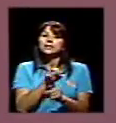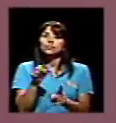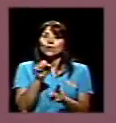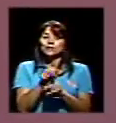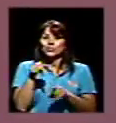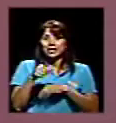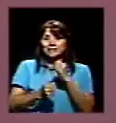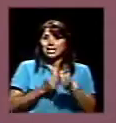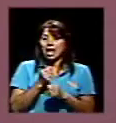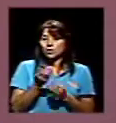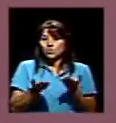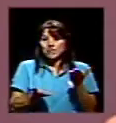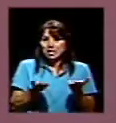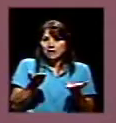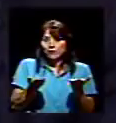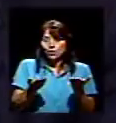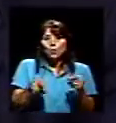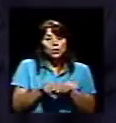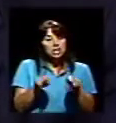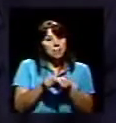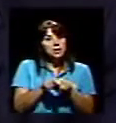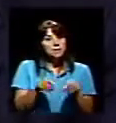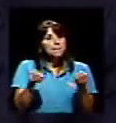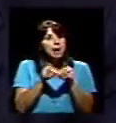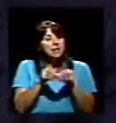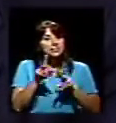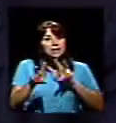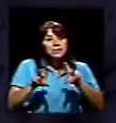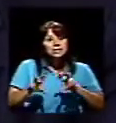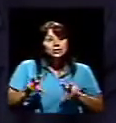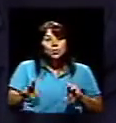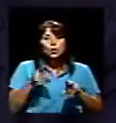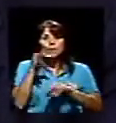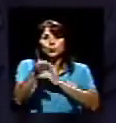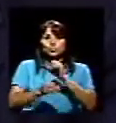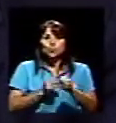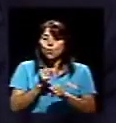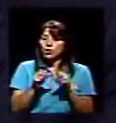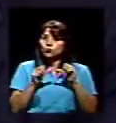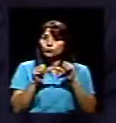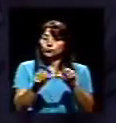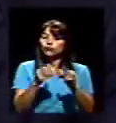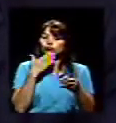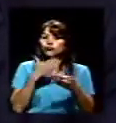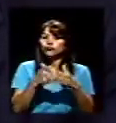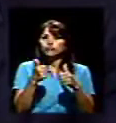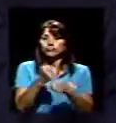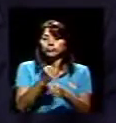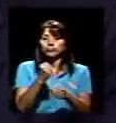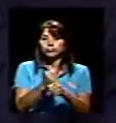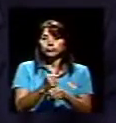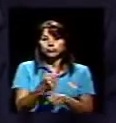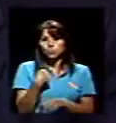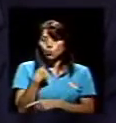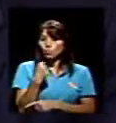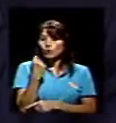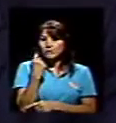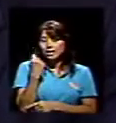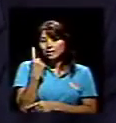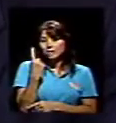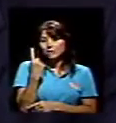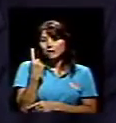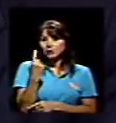inversión y que el otro año se va a tener también en los mismos términos. Y eso, uno entiende que no todo el mundo se